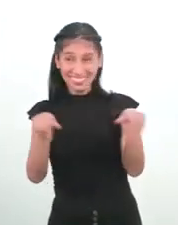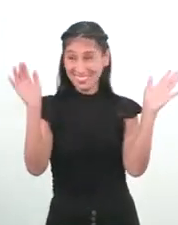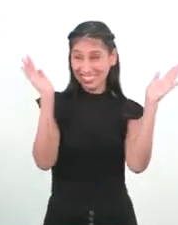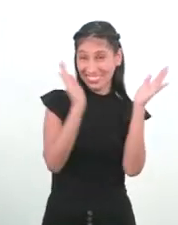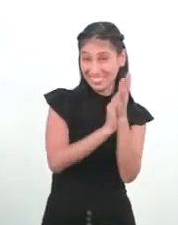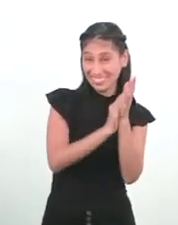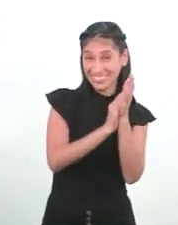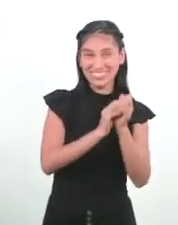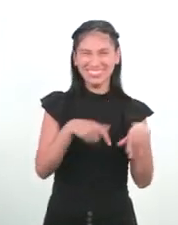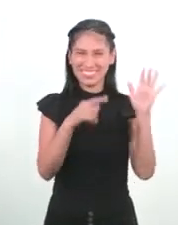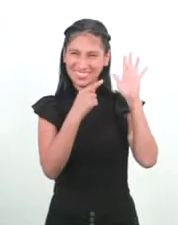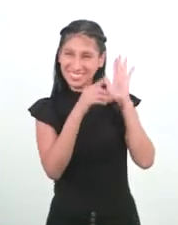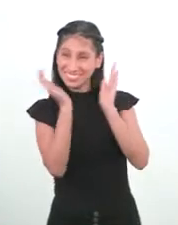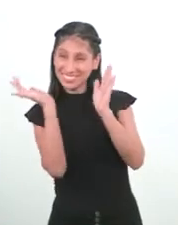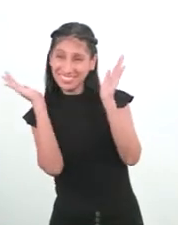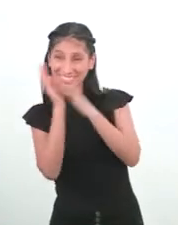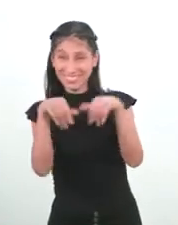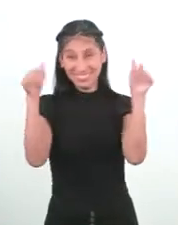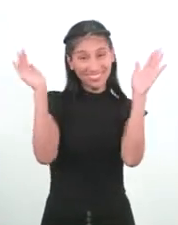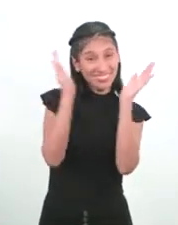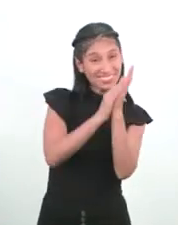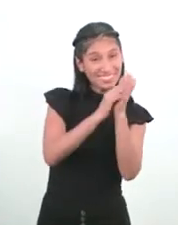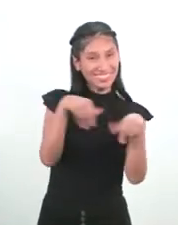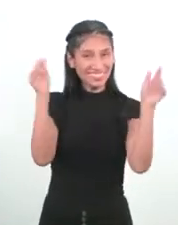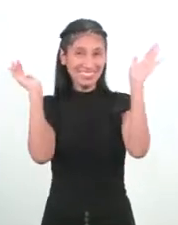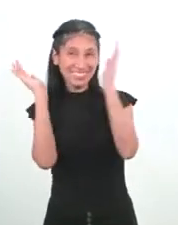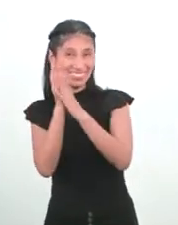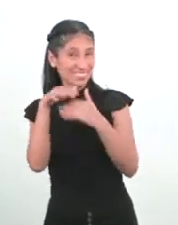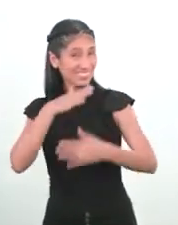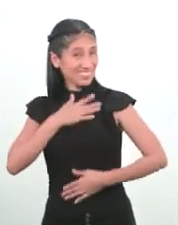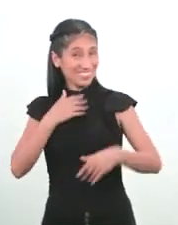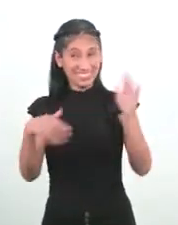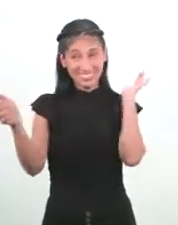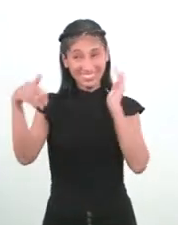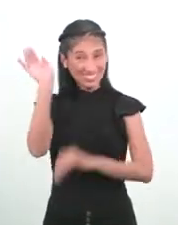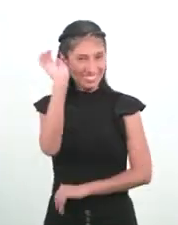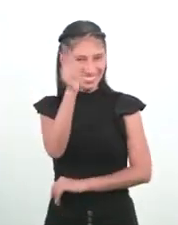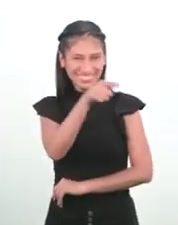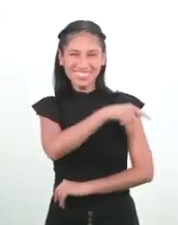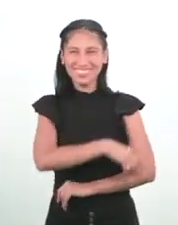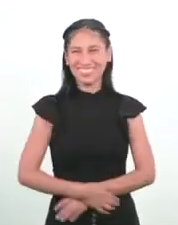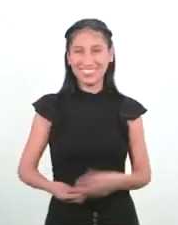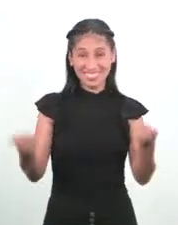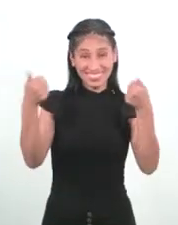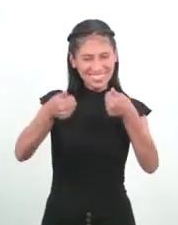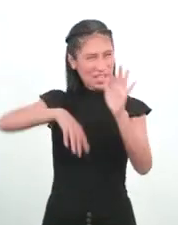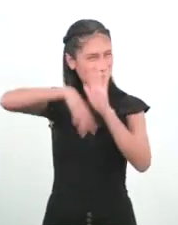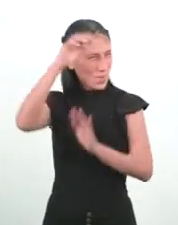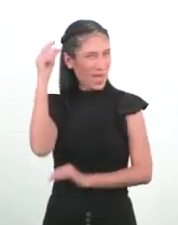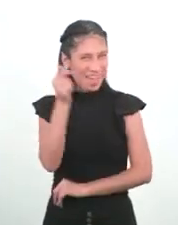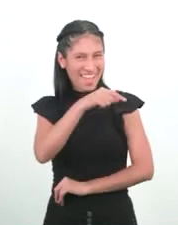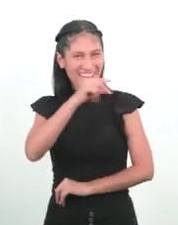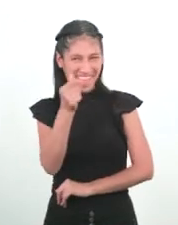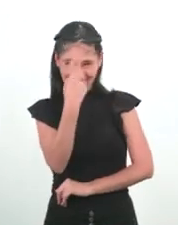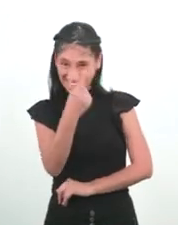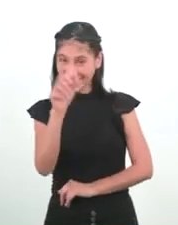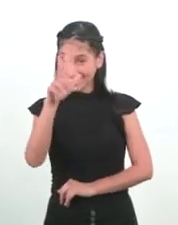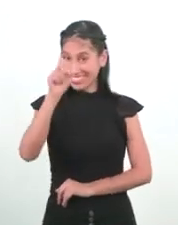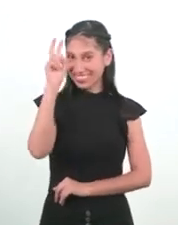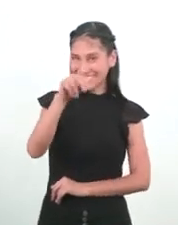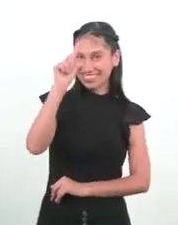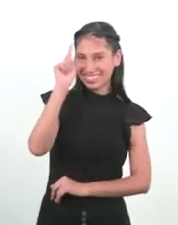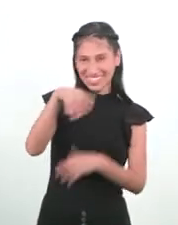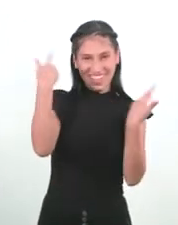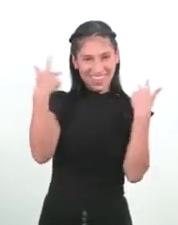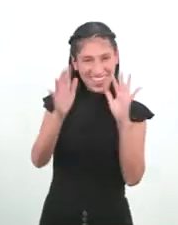a, a. Pum, a, pum, a, pum, pum, pum, a. Vamos a hacerlo más rápido. 3,